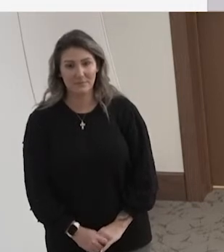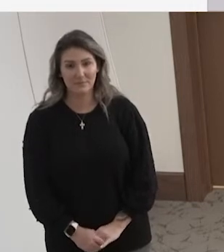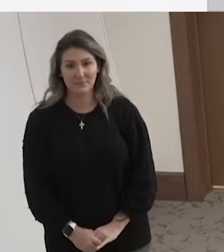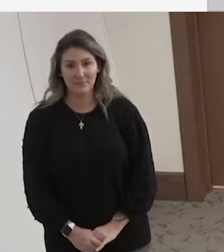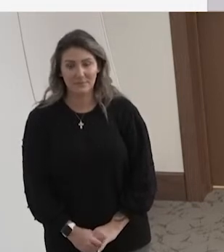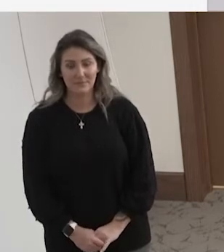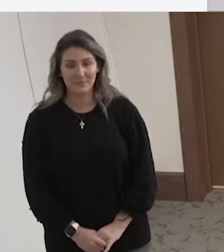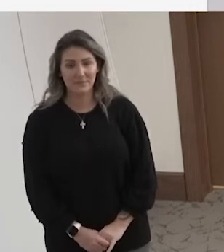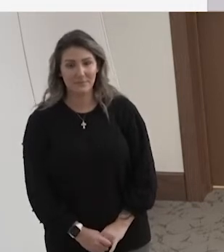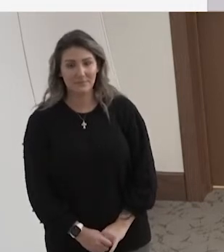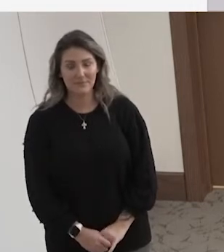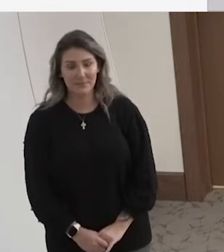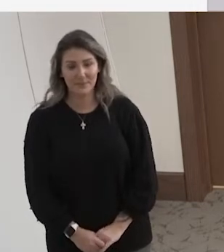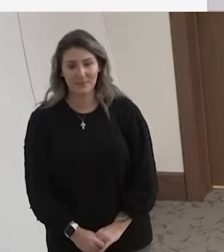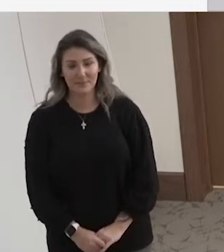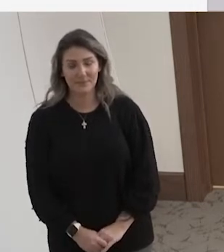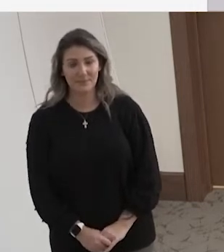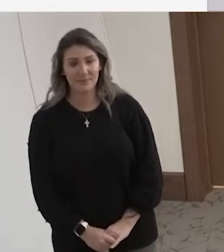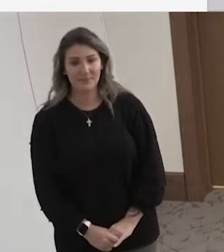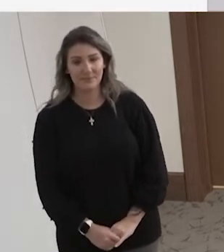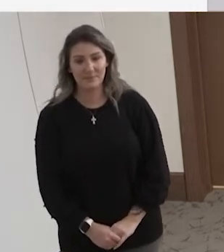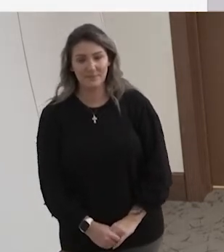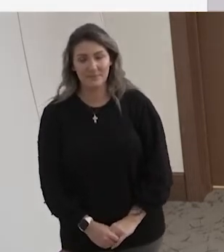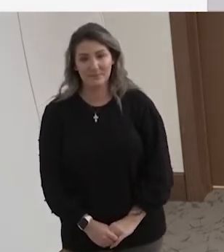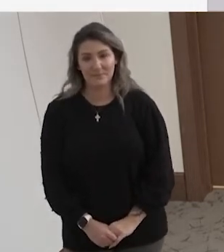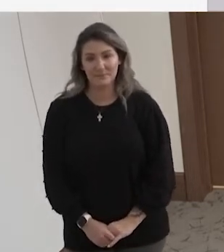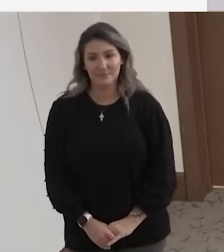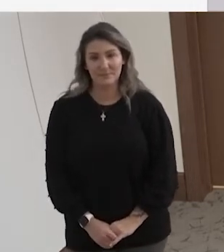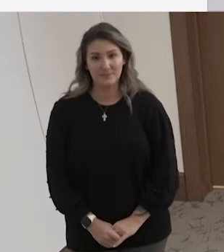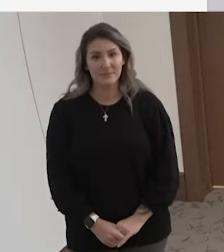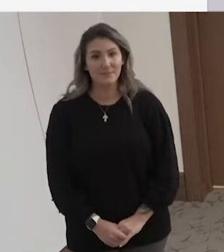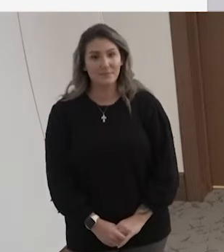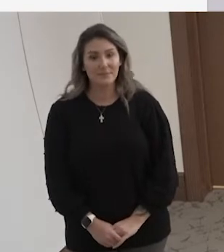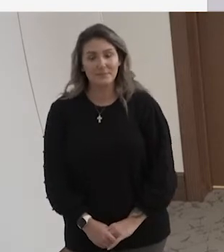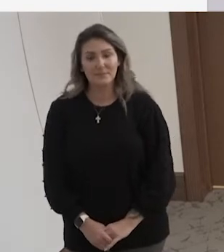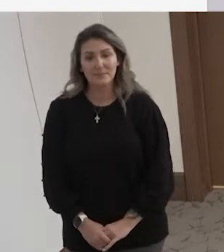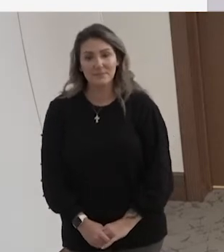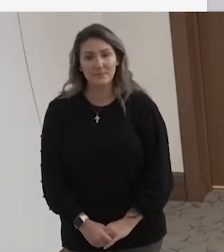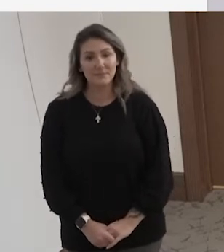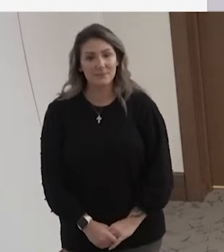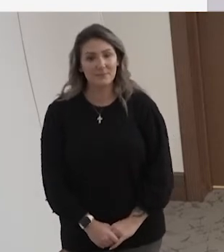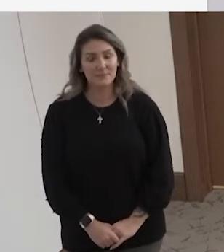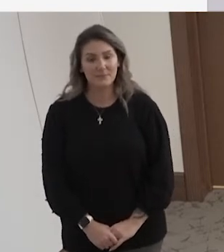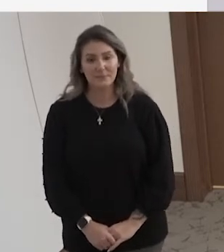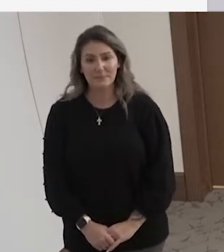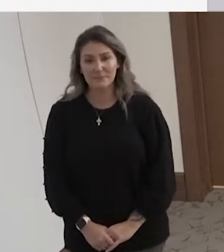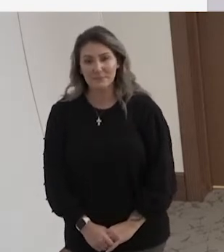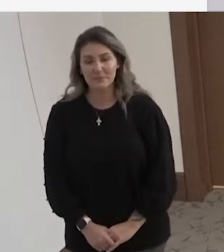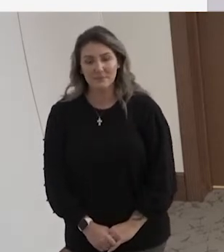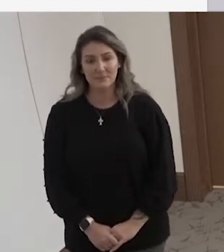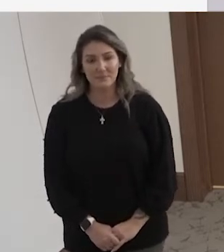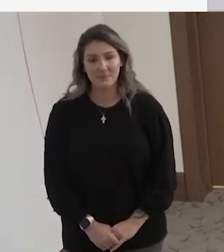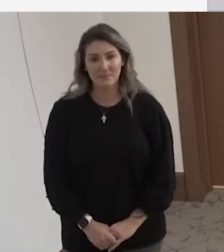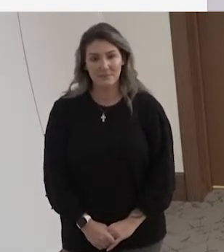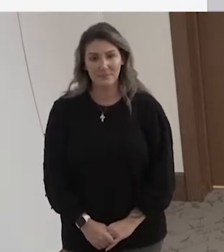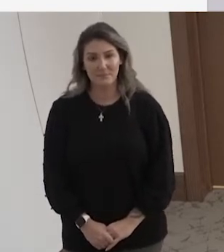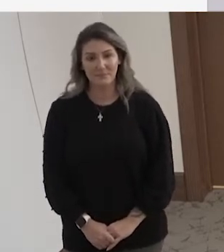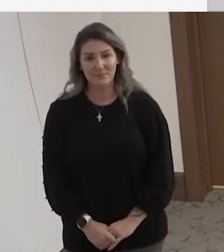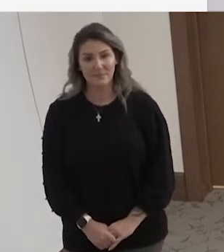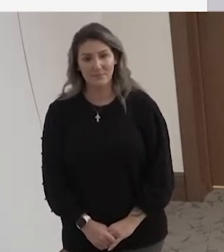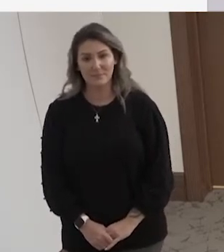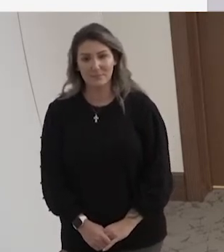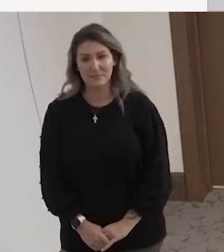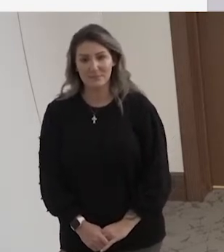tests y los estudiantes han podido ver que esto era fácil. Esto lo han hecho enfrente a las clases